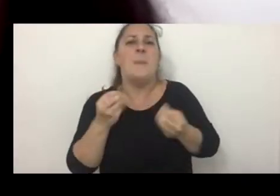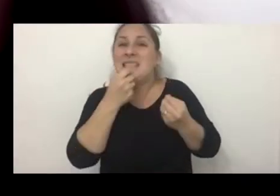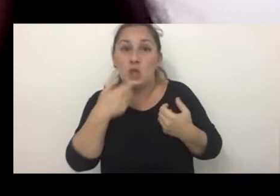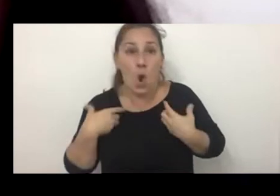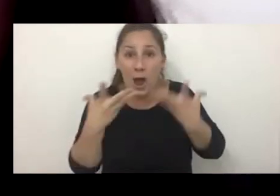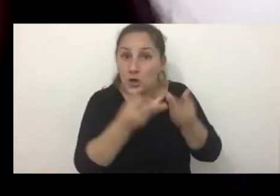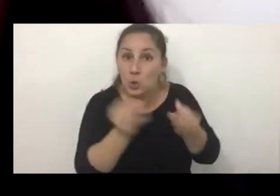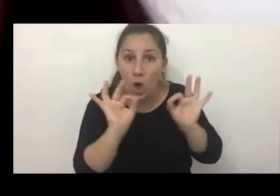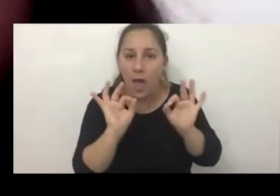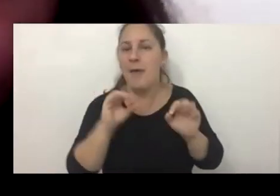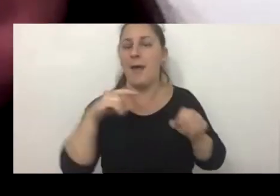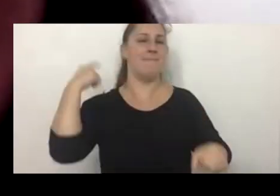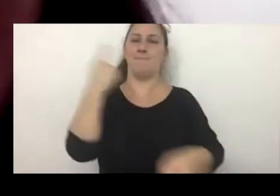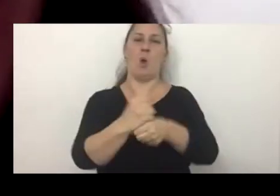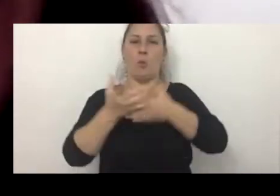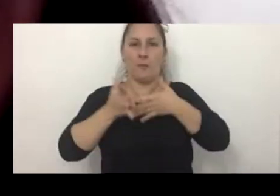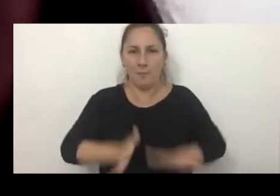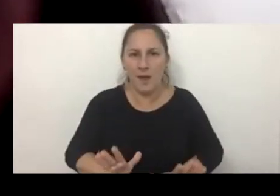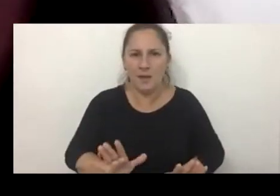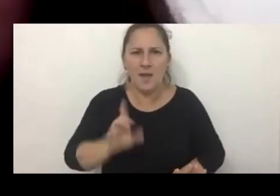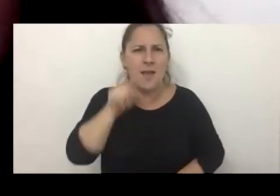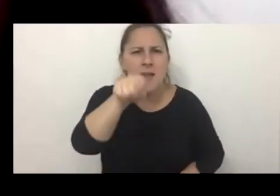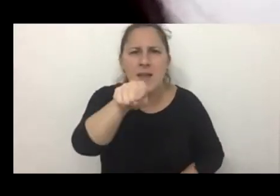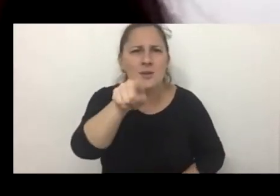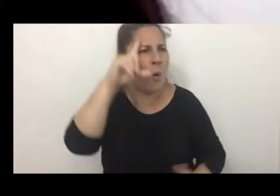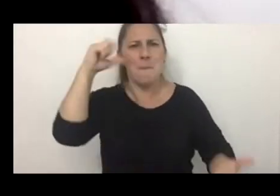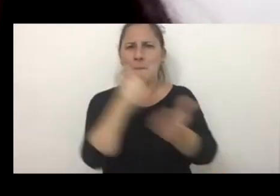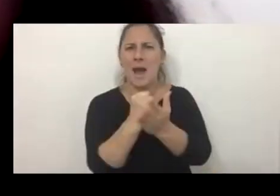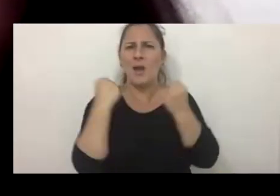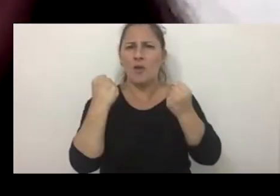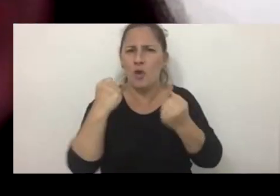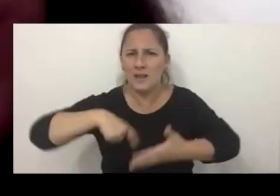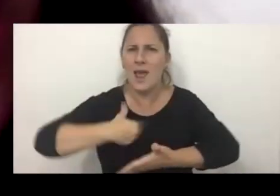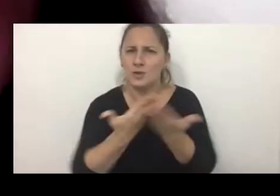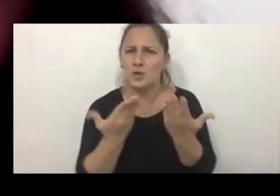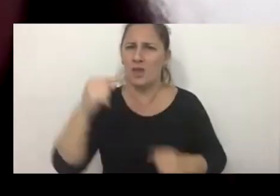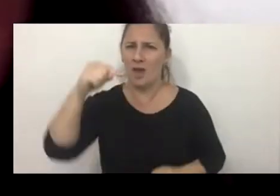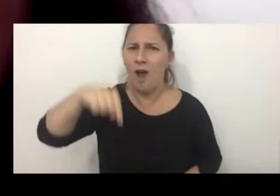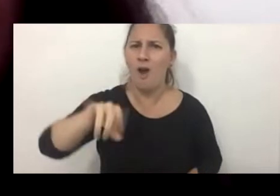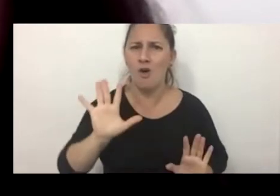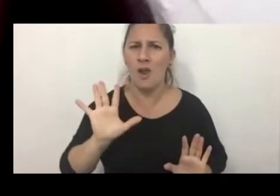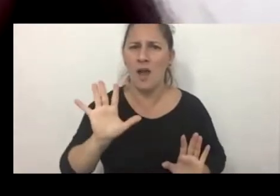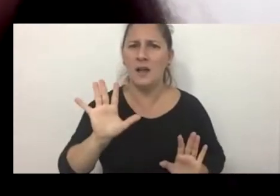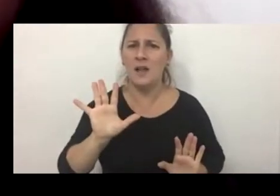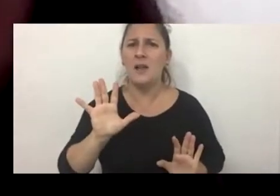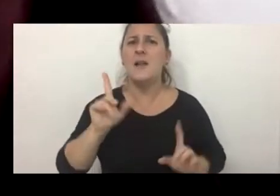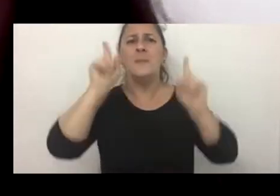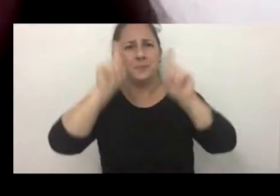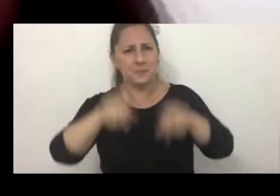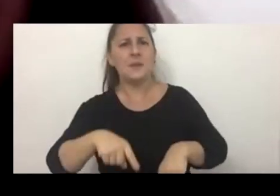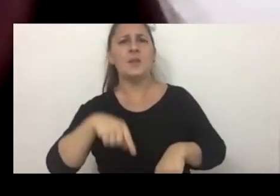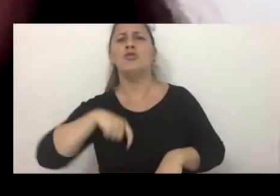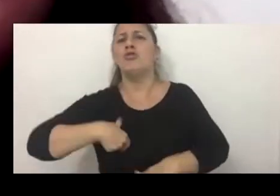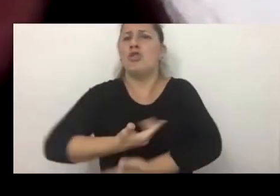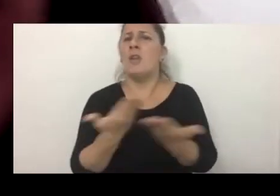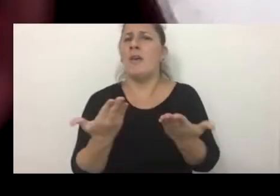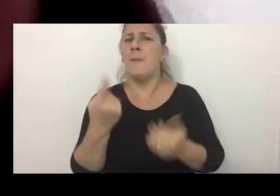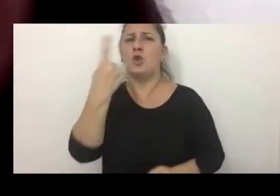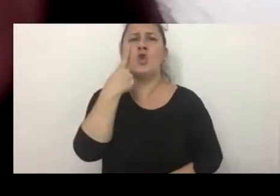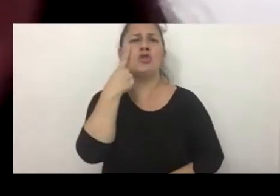es: no le va a dar una ayudita, como si esa mujer necesitara que yo haga algo para poder, ¿no?,